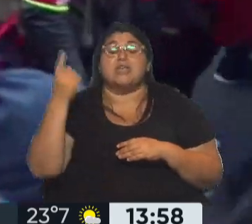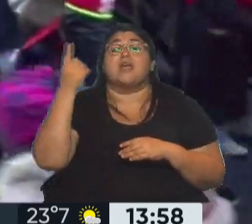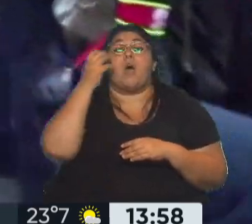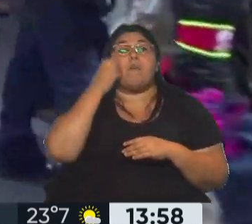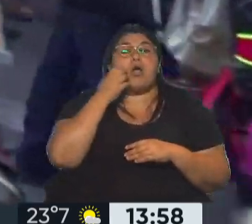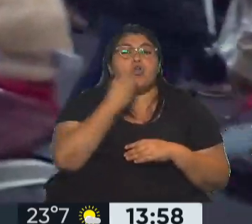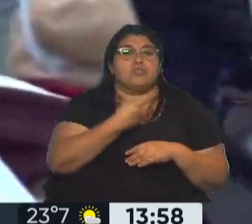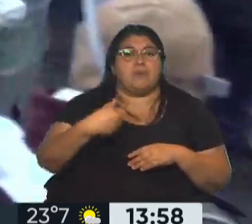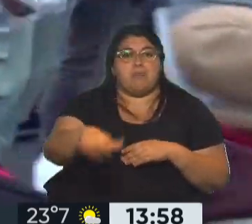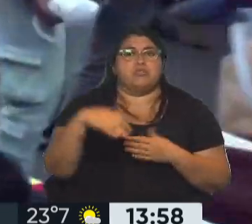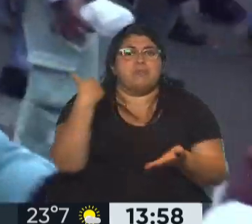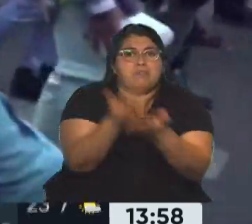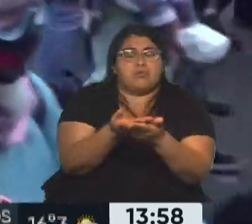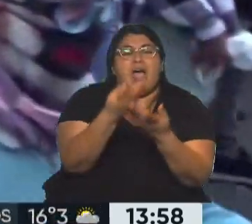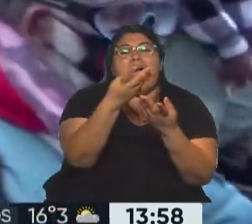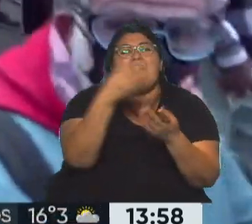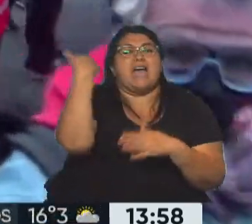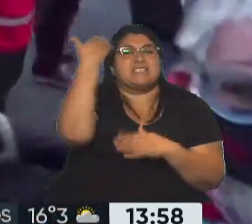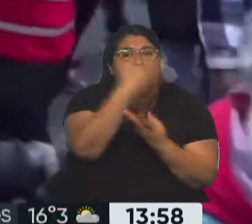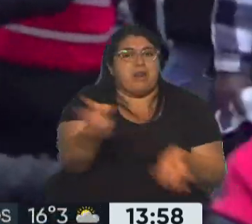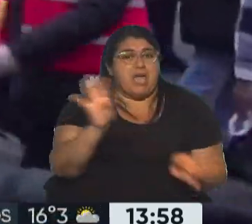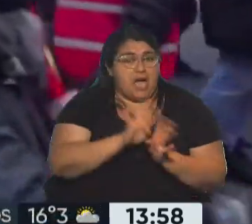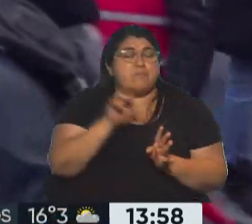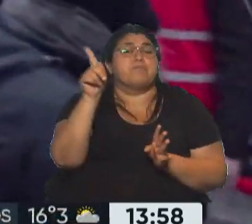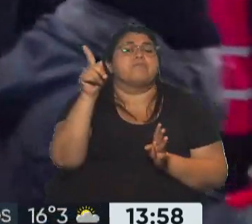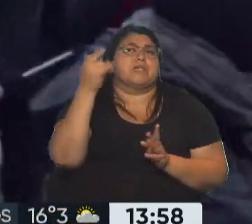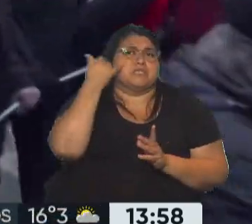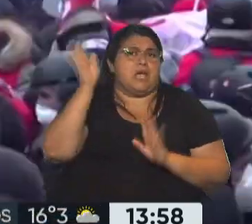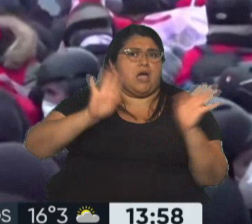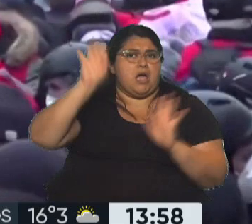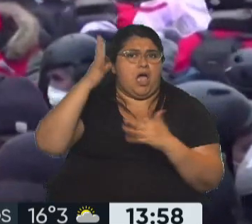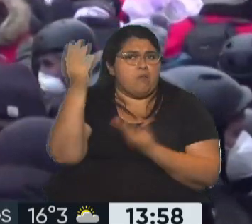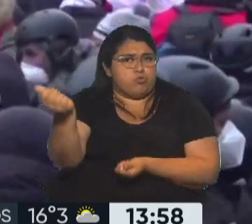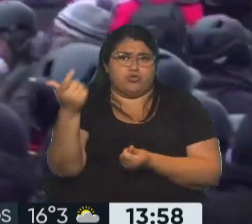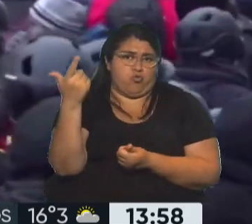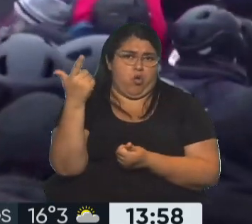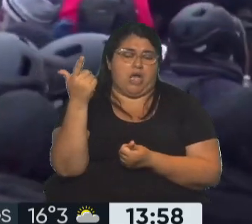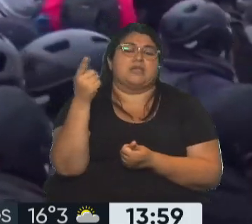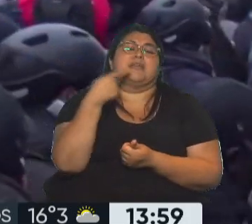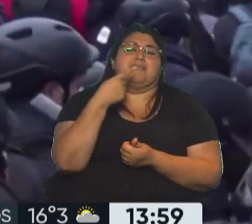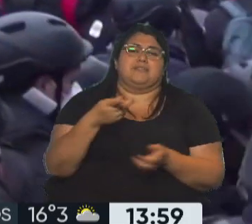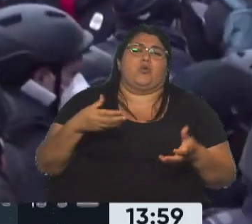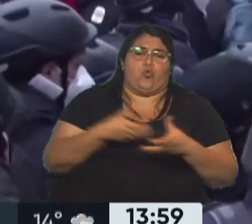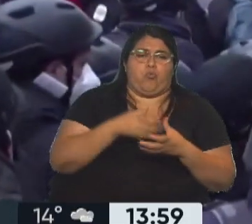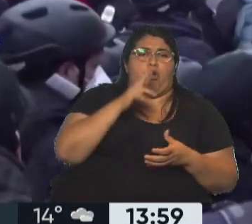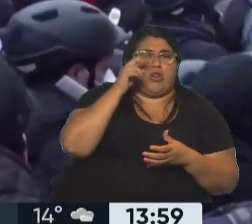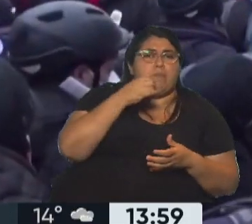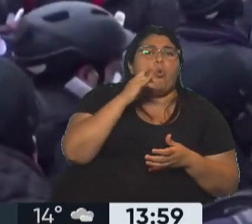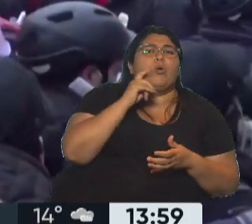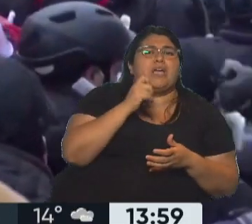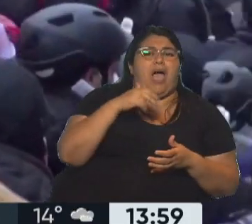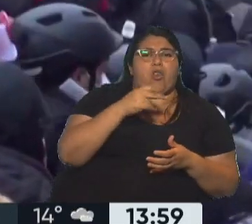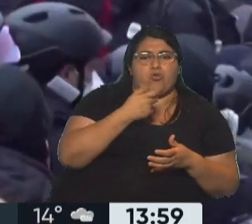la Asamblea, Asamblea que si bien Macron no cuenta con mayoría absoluta, contaría con el apoyo de los republicanos para aprobar